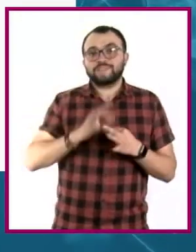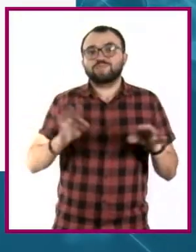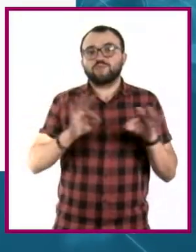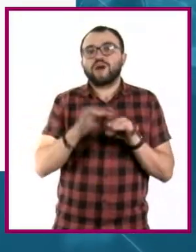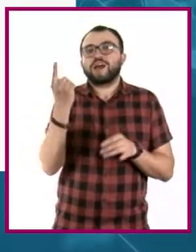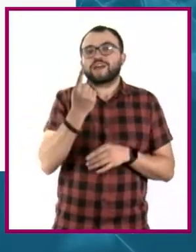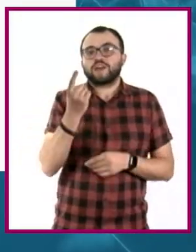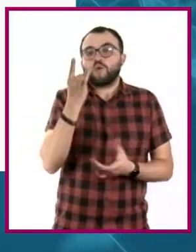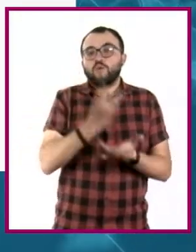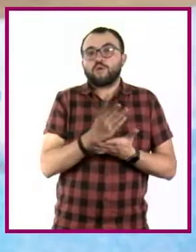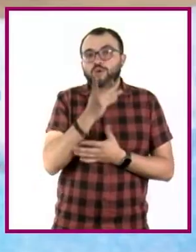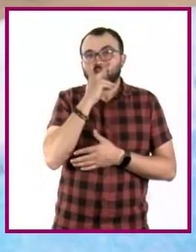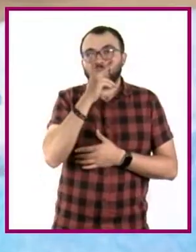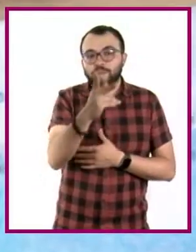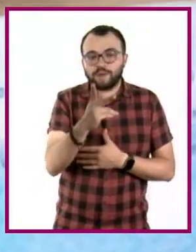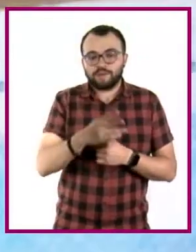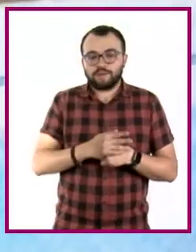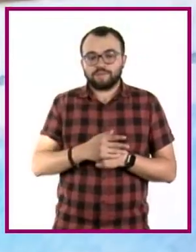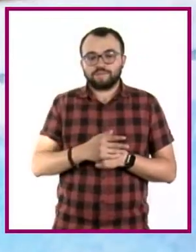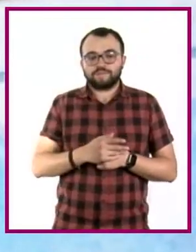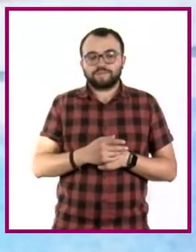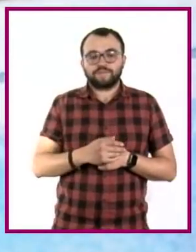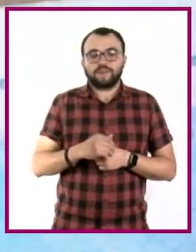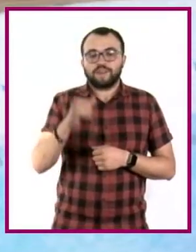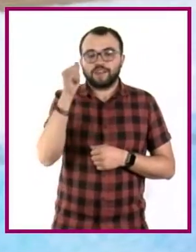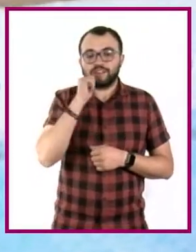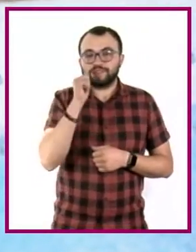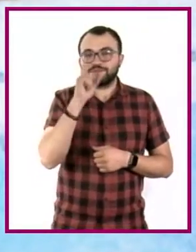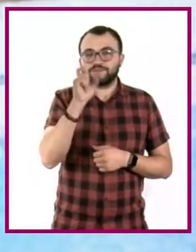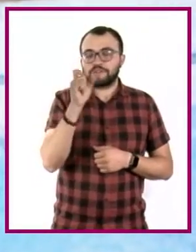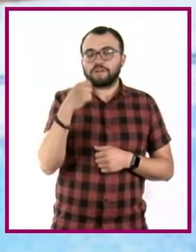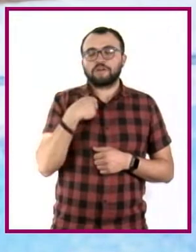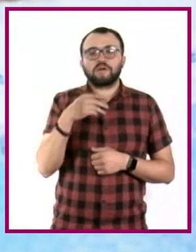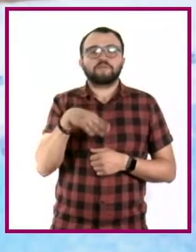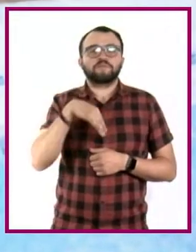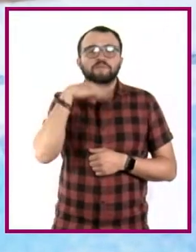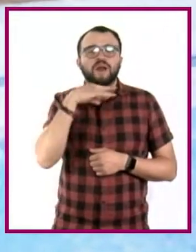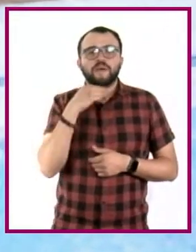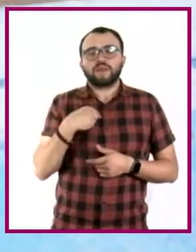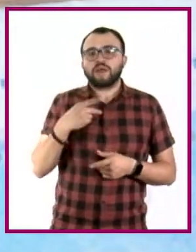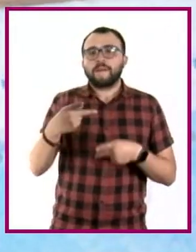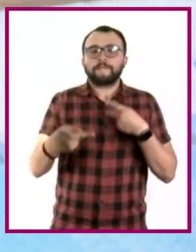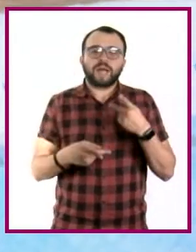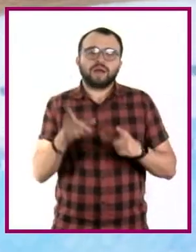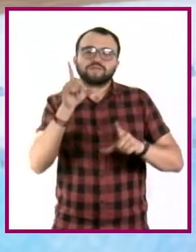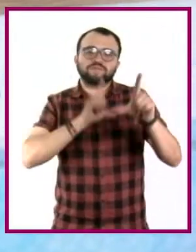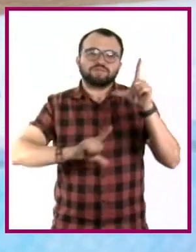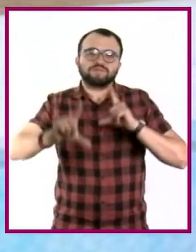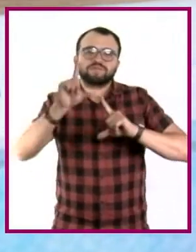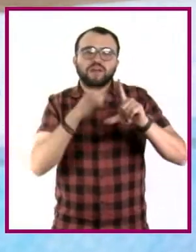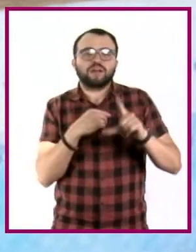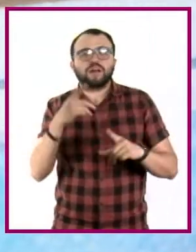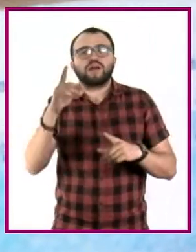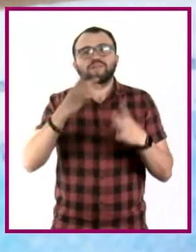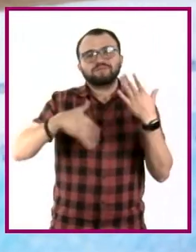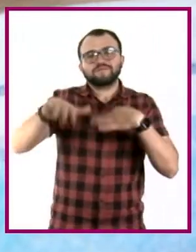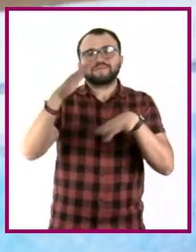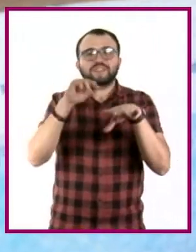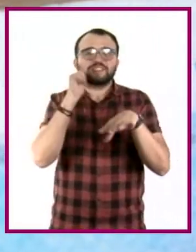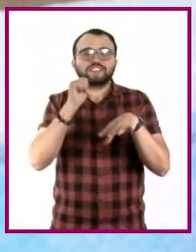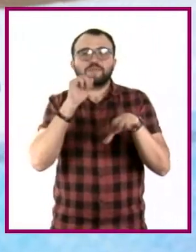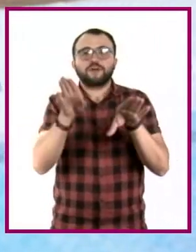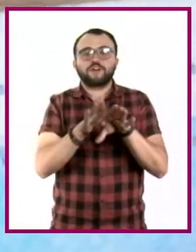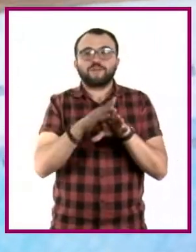las palabras dichas. De forma consciente o inconsciente, cuando hablamos tendemos a comunicarnos también mediante